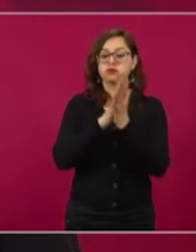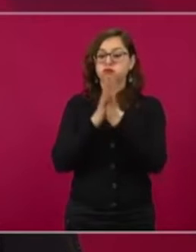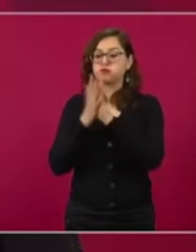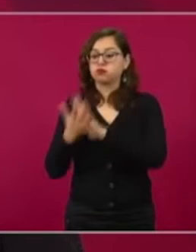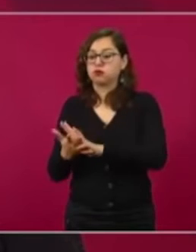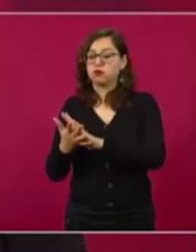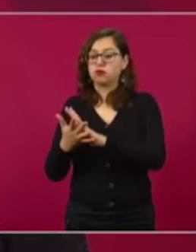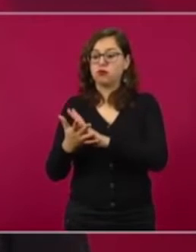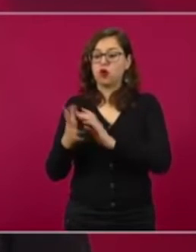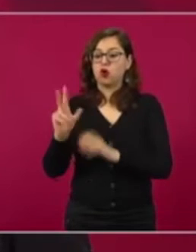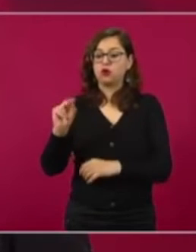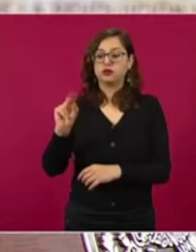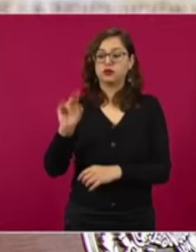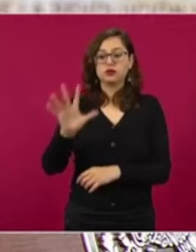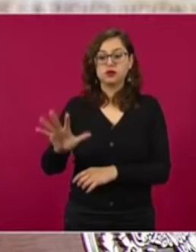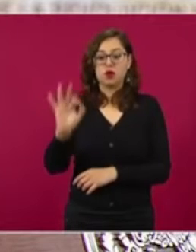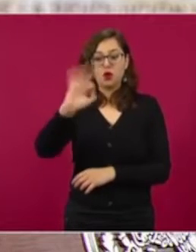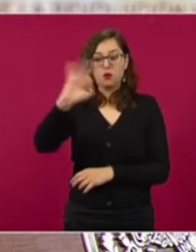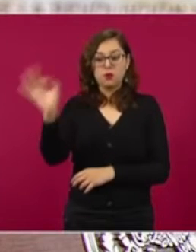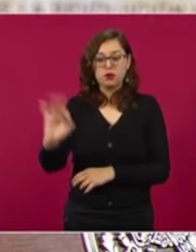operación.